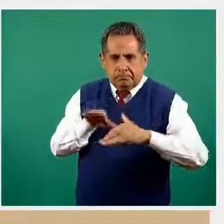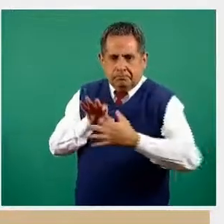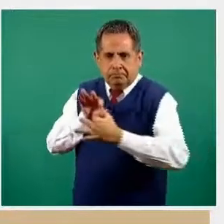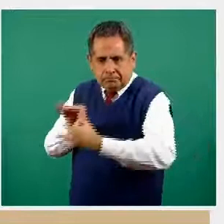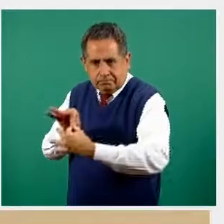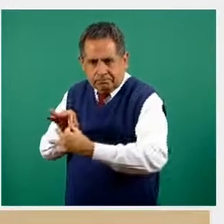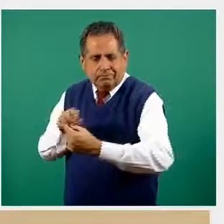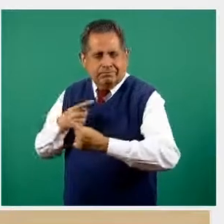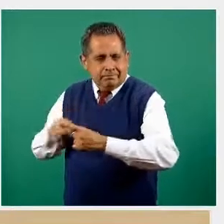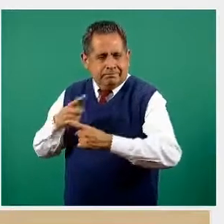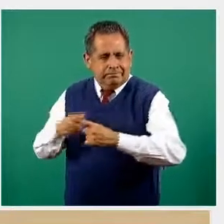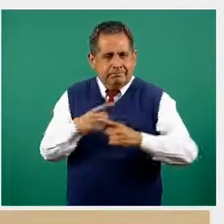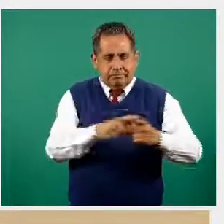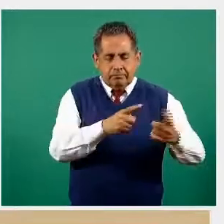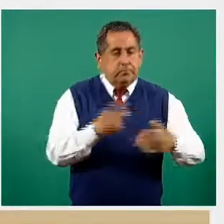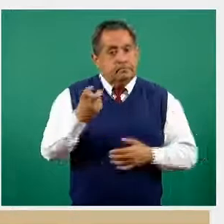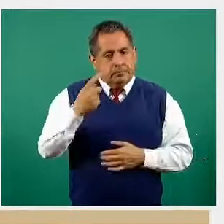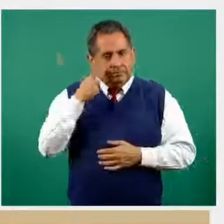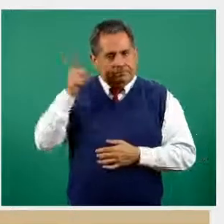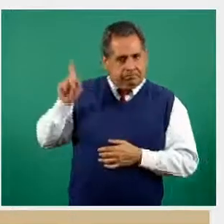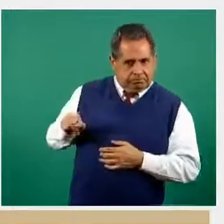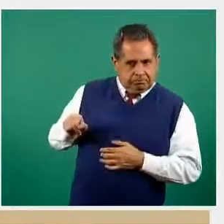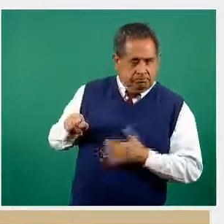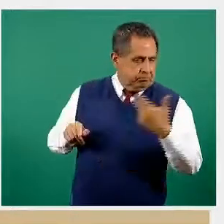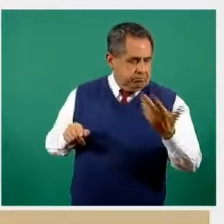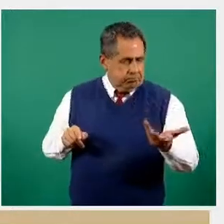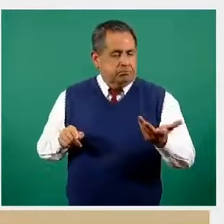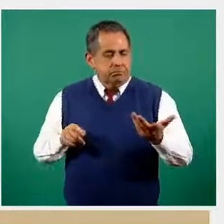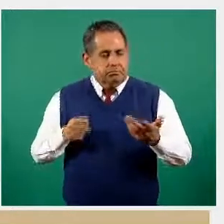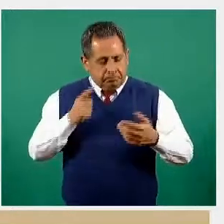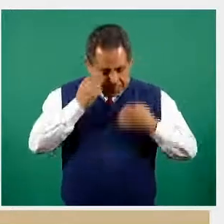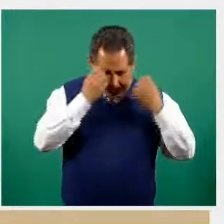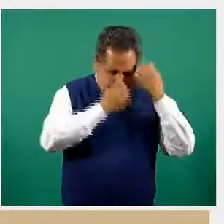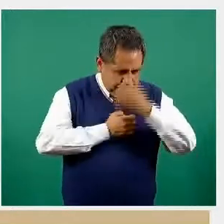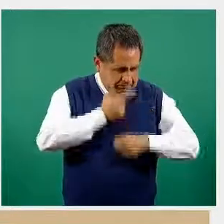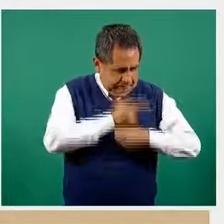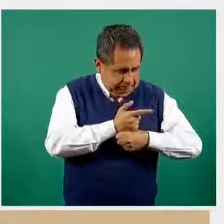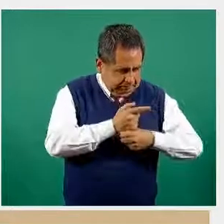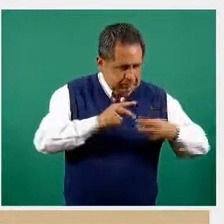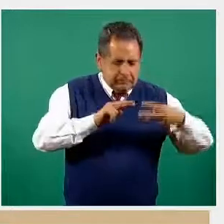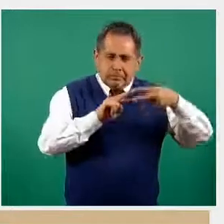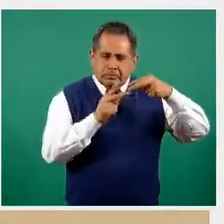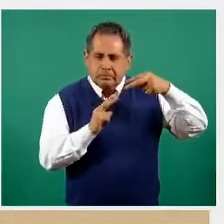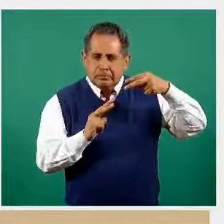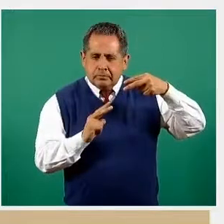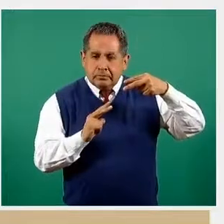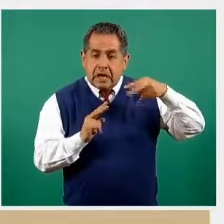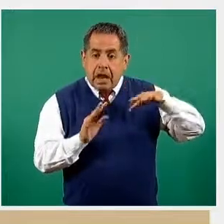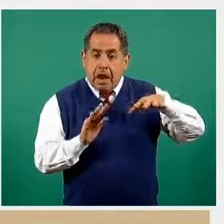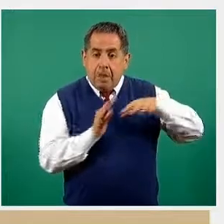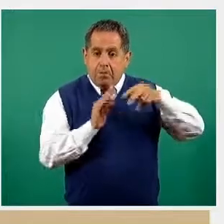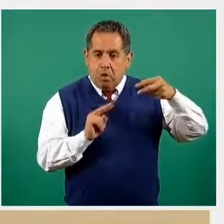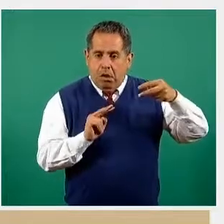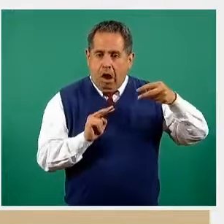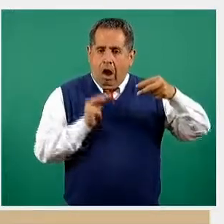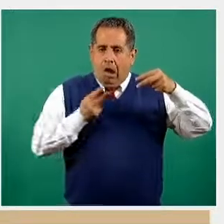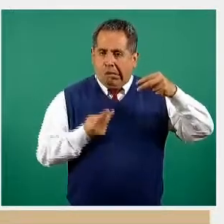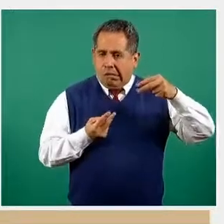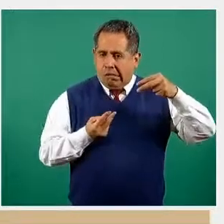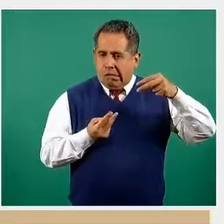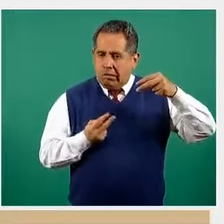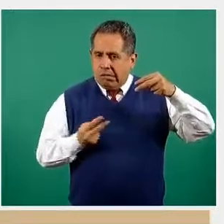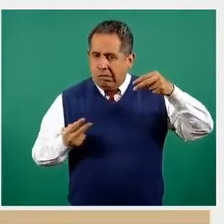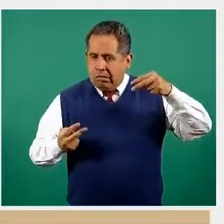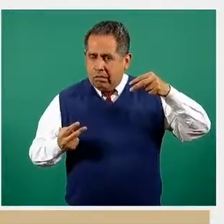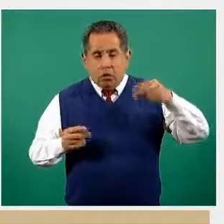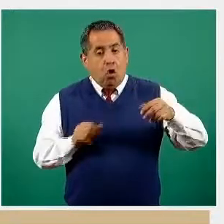de lo que hemos hecho en cuestión de la vigilancia de las diferentes variantes que se han detectado. Si